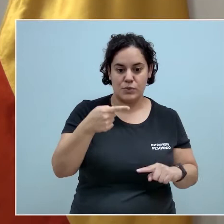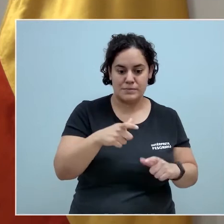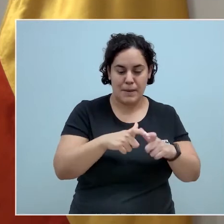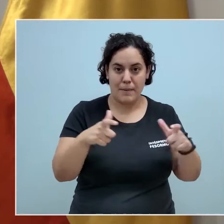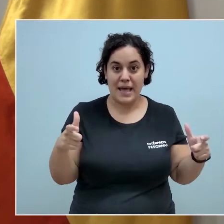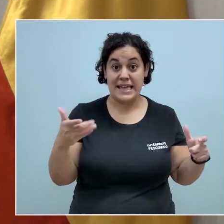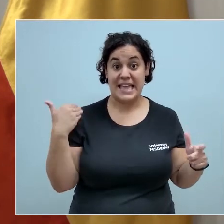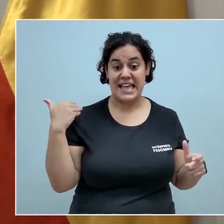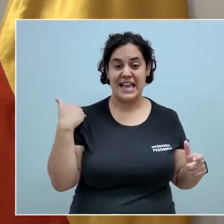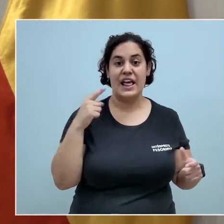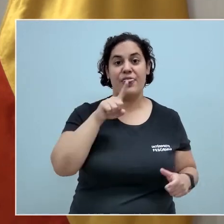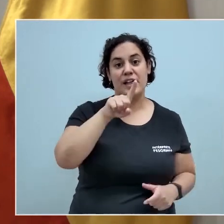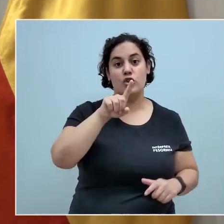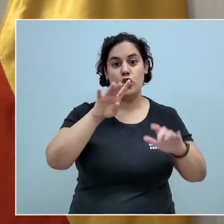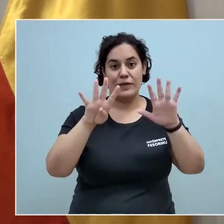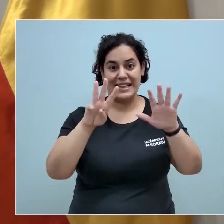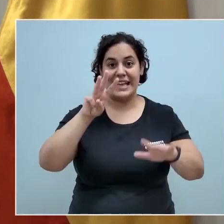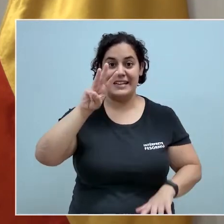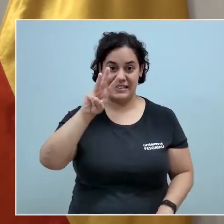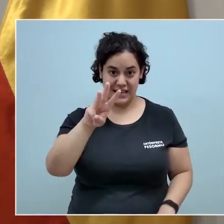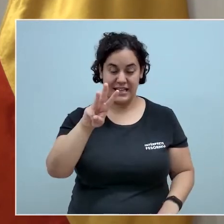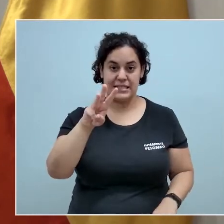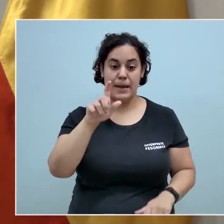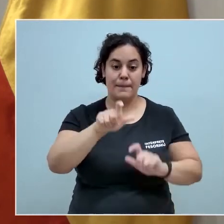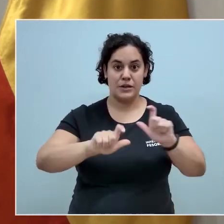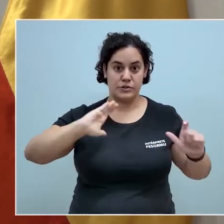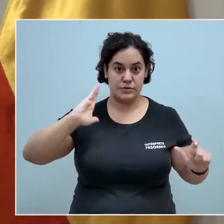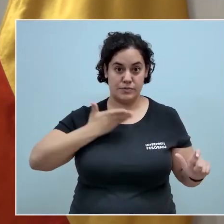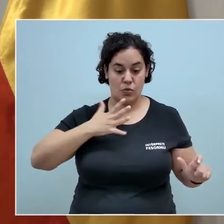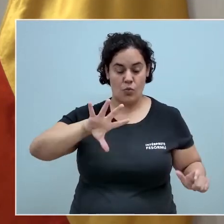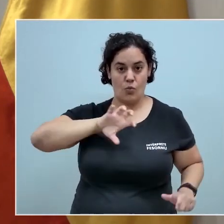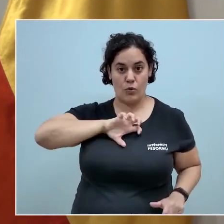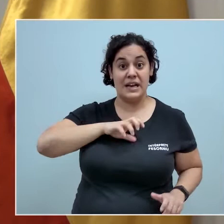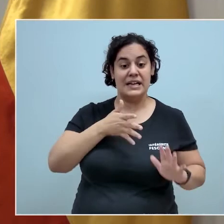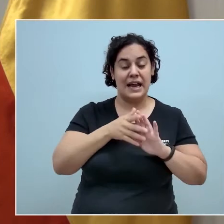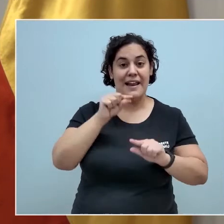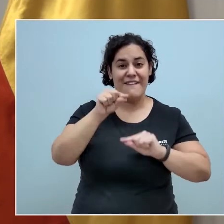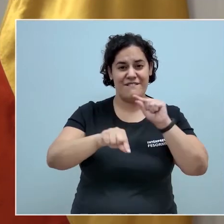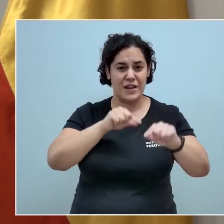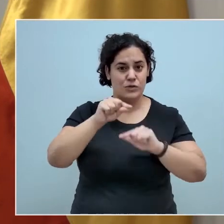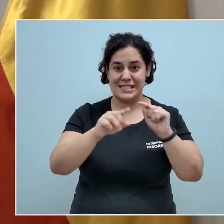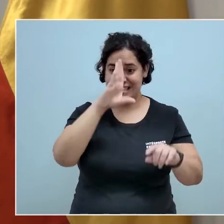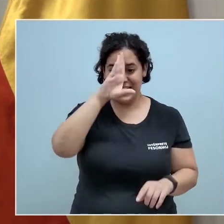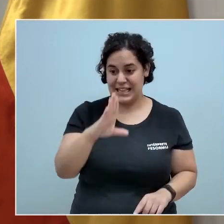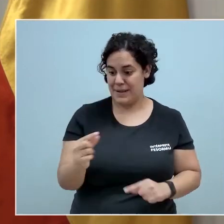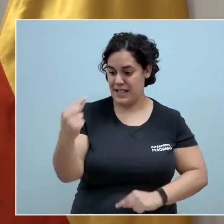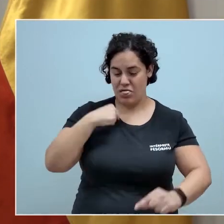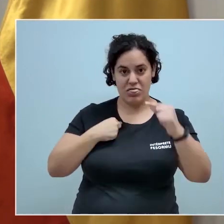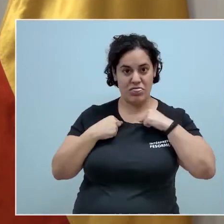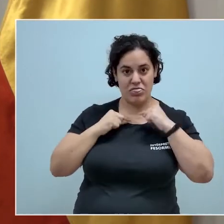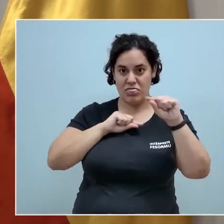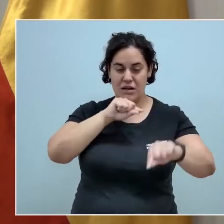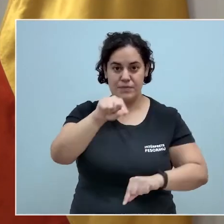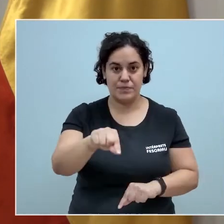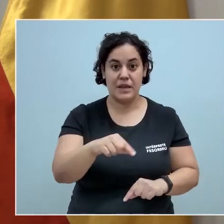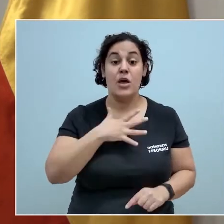ayer, 193 casos. Este virus se transmite directamente por algunos de nosotros y no es raro que lo haga desde